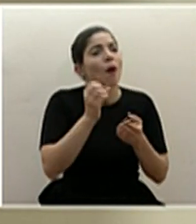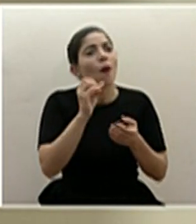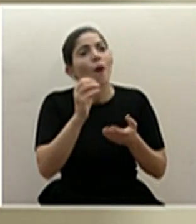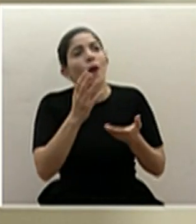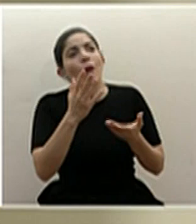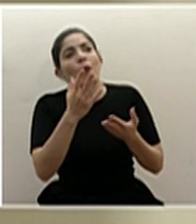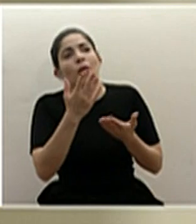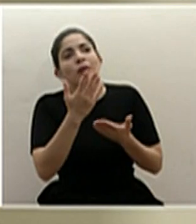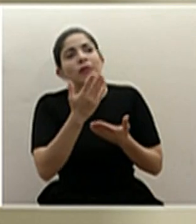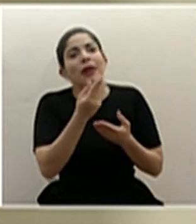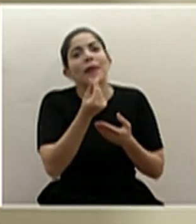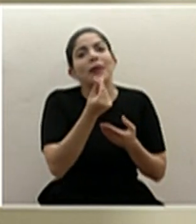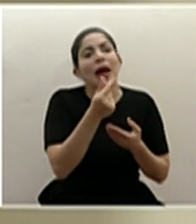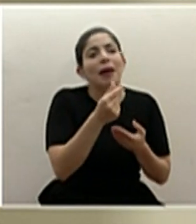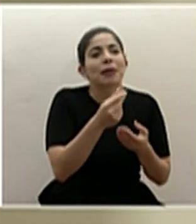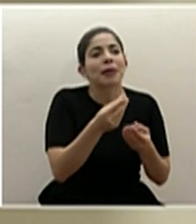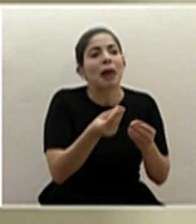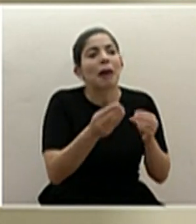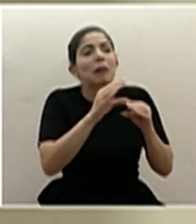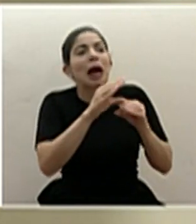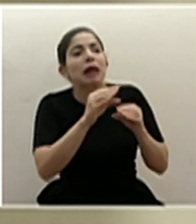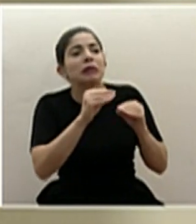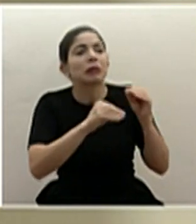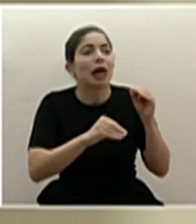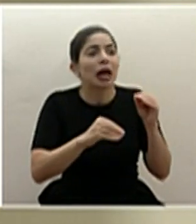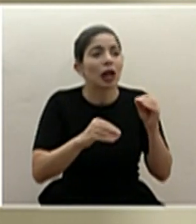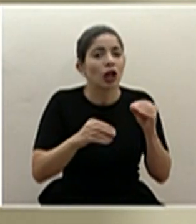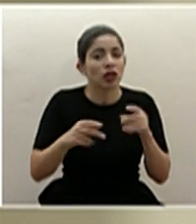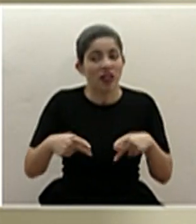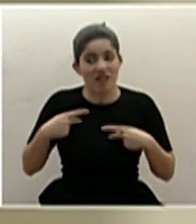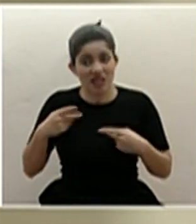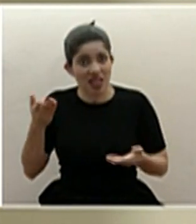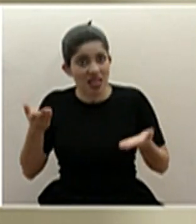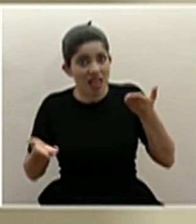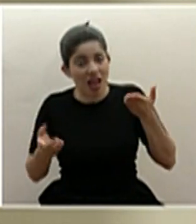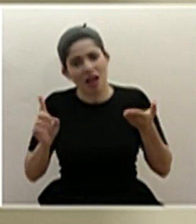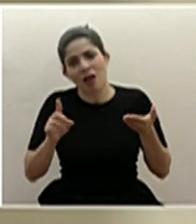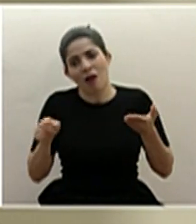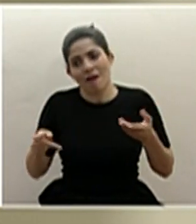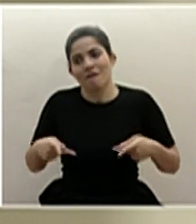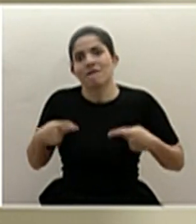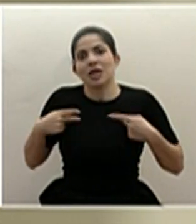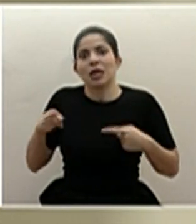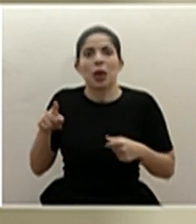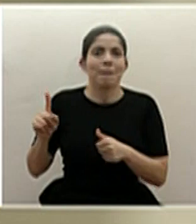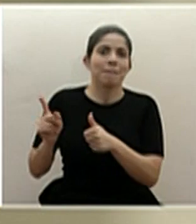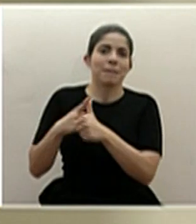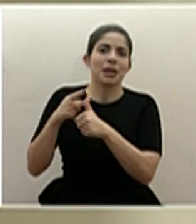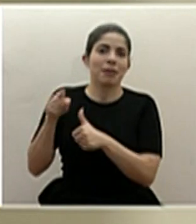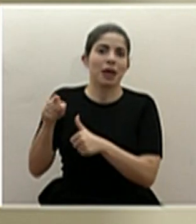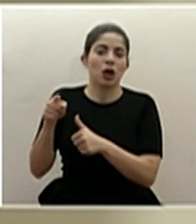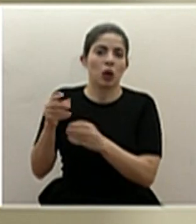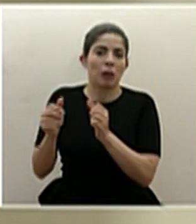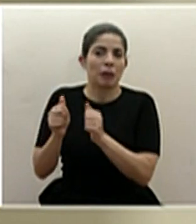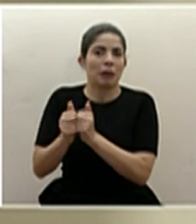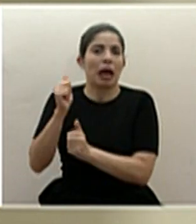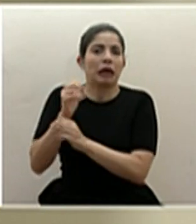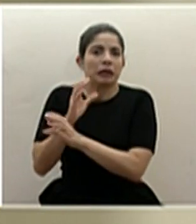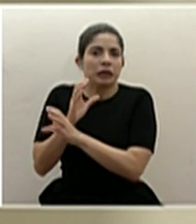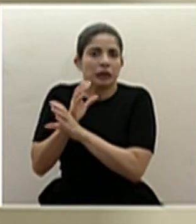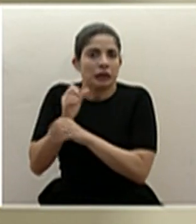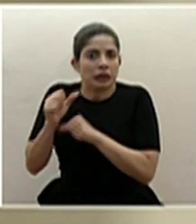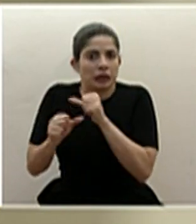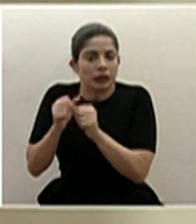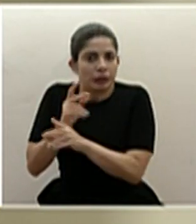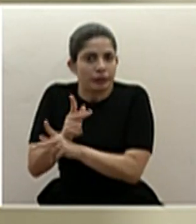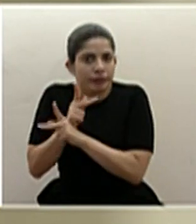¿verdad?, dinero más o dinero menos. Aquí la vida siempre se está poniendo como el primer bien que tenemos que conservar y luchar por